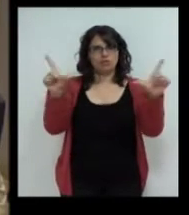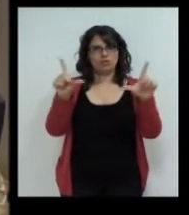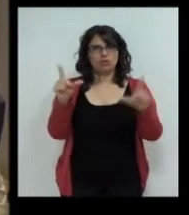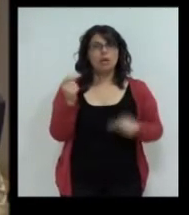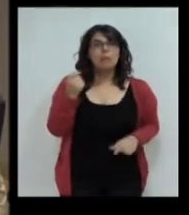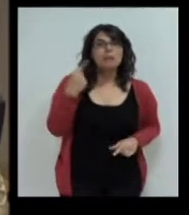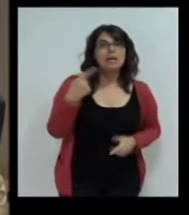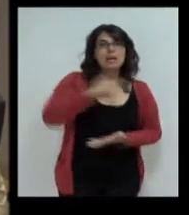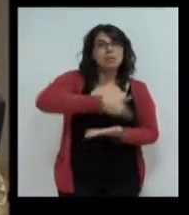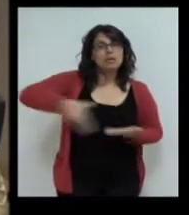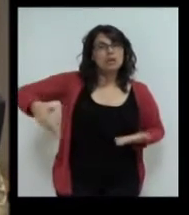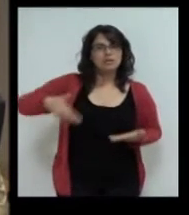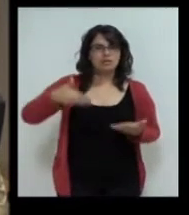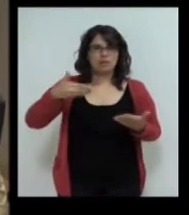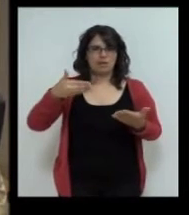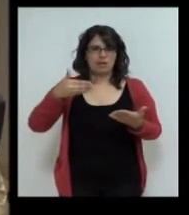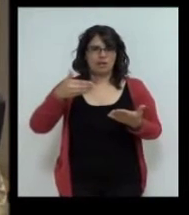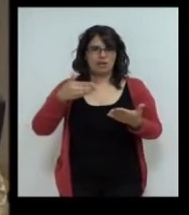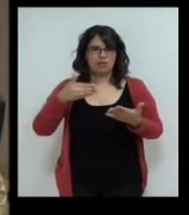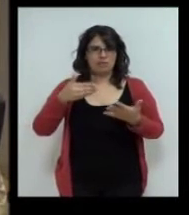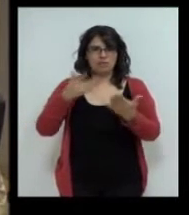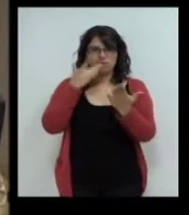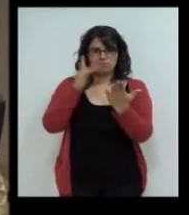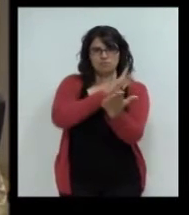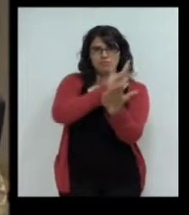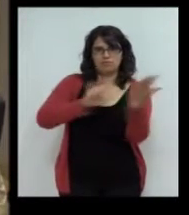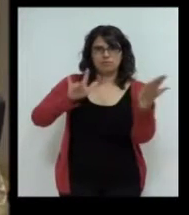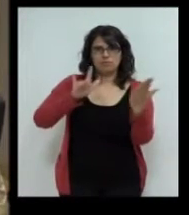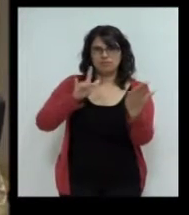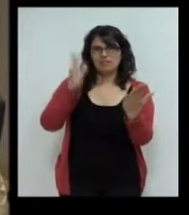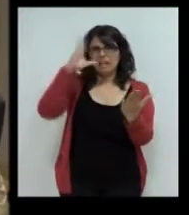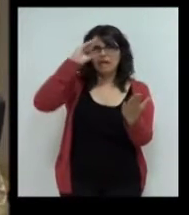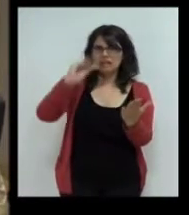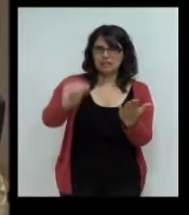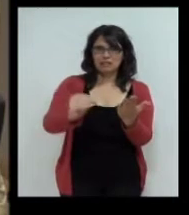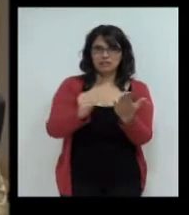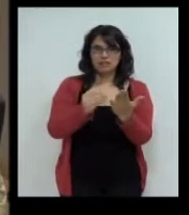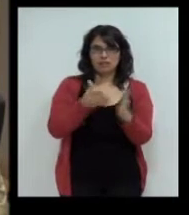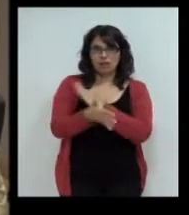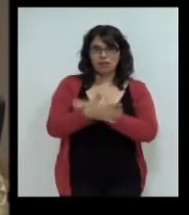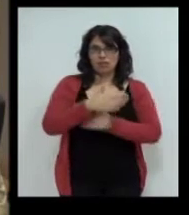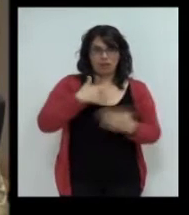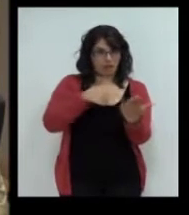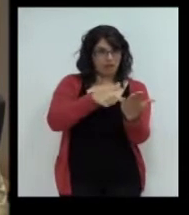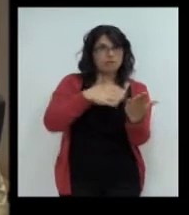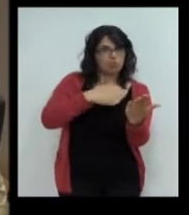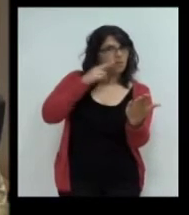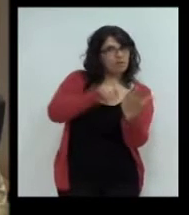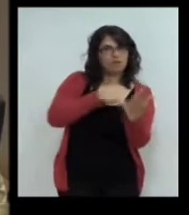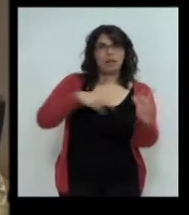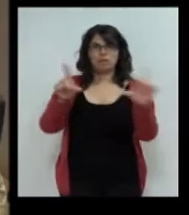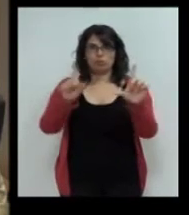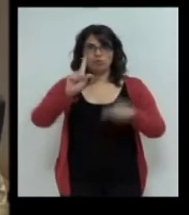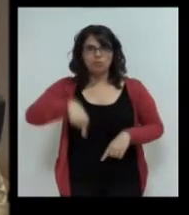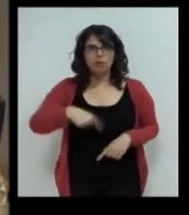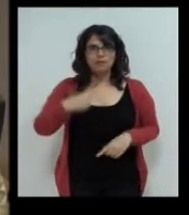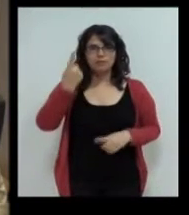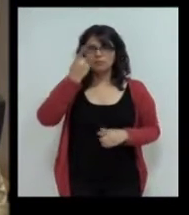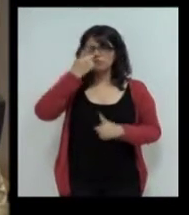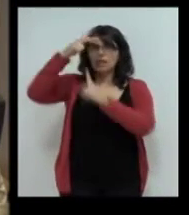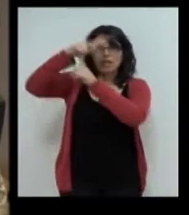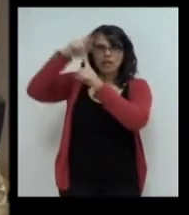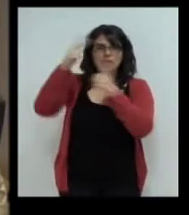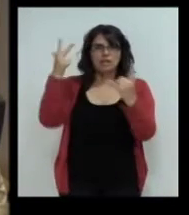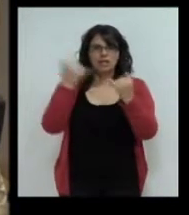millones de dispositivos smarts, con lo cual cualquiera de ellos podría ser televisión, Y esto, satélite, cable,